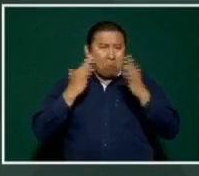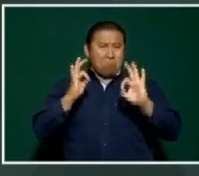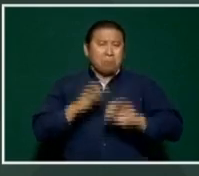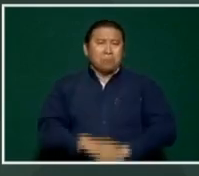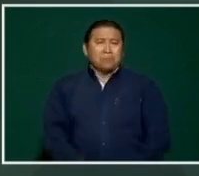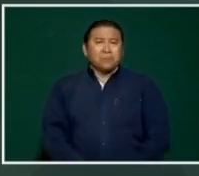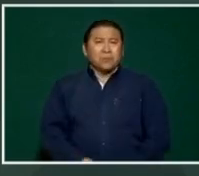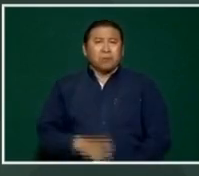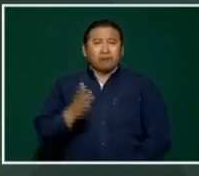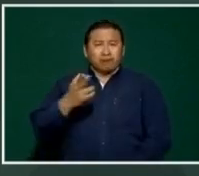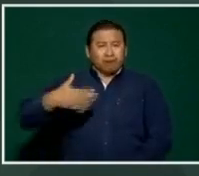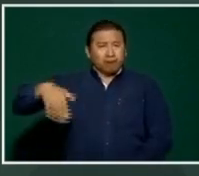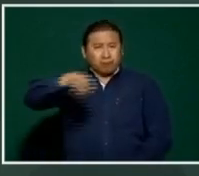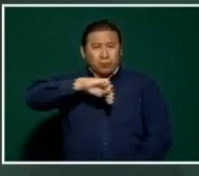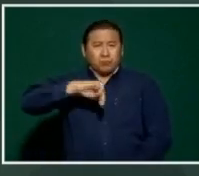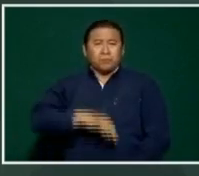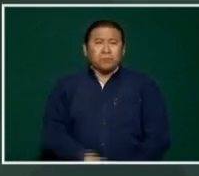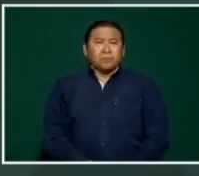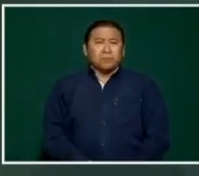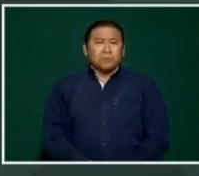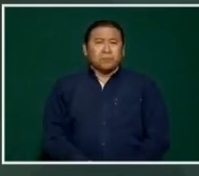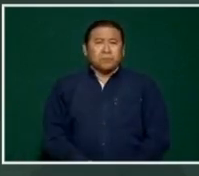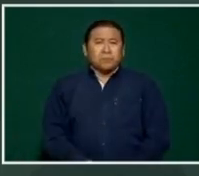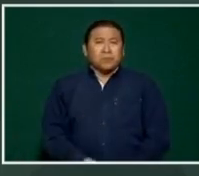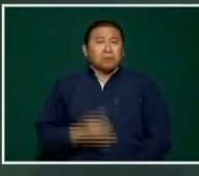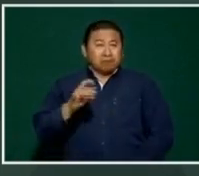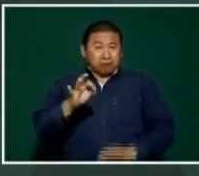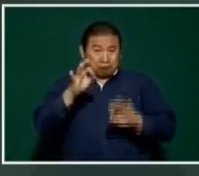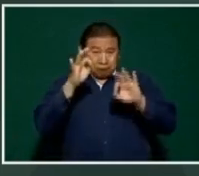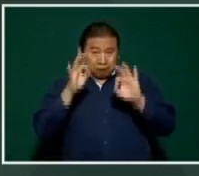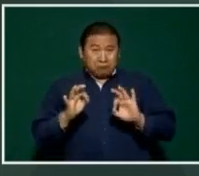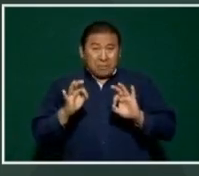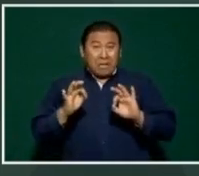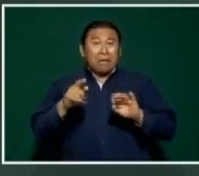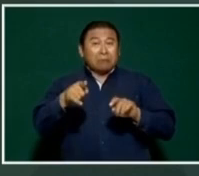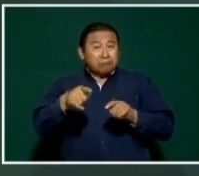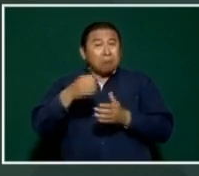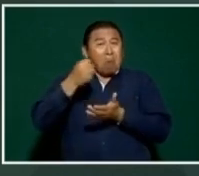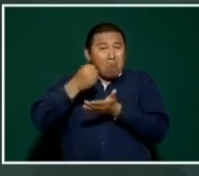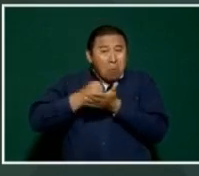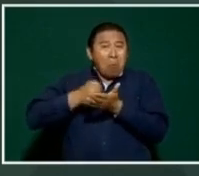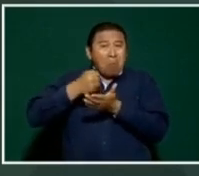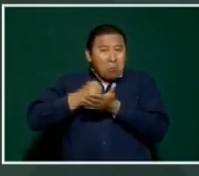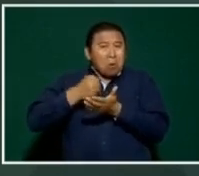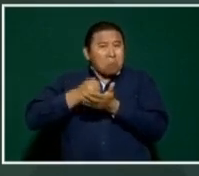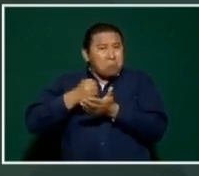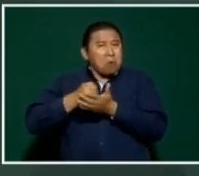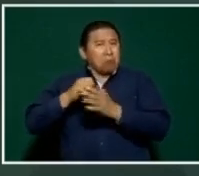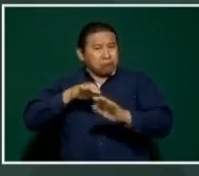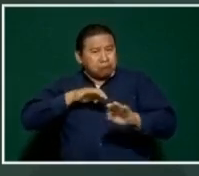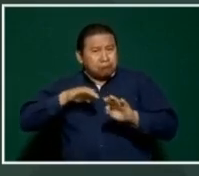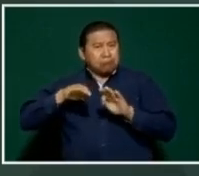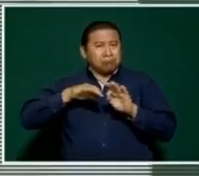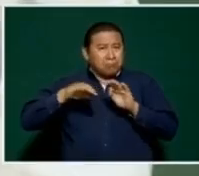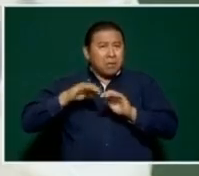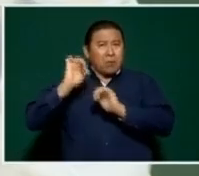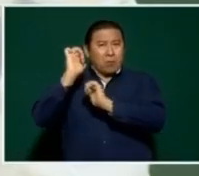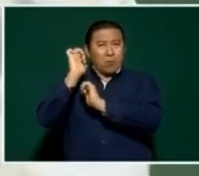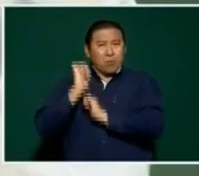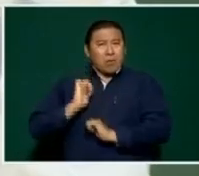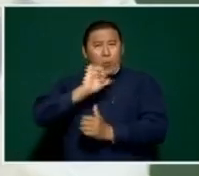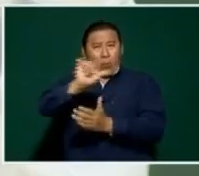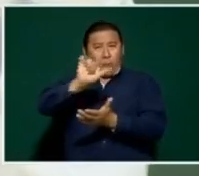y nosotros hacemos un reconocimiento al trabajo que están llevando a cabo las autoridades